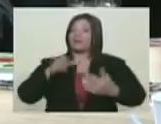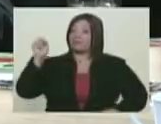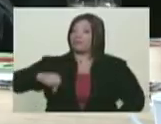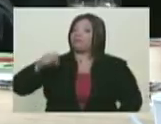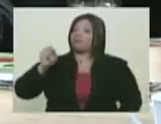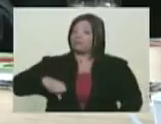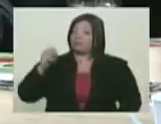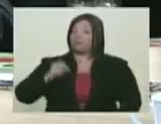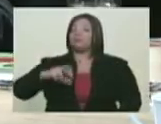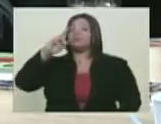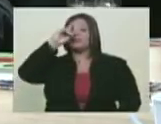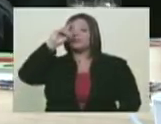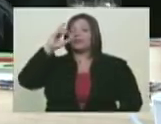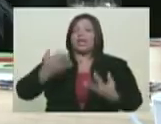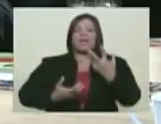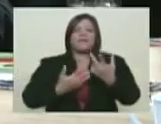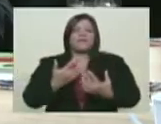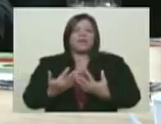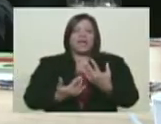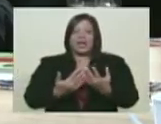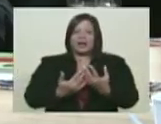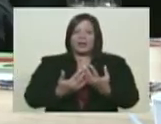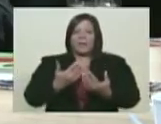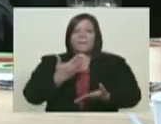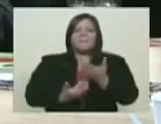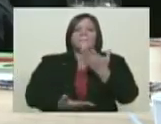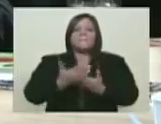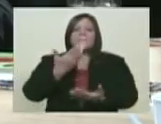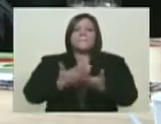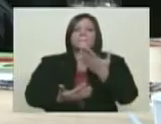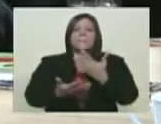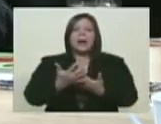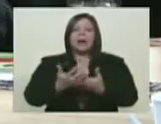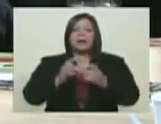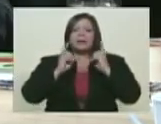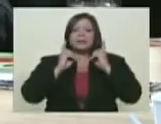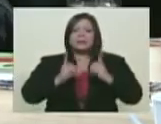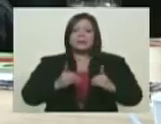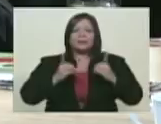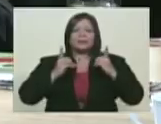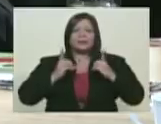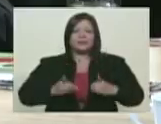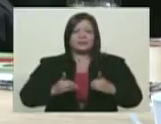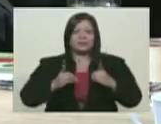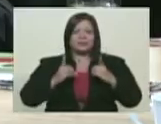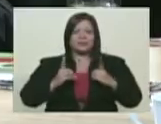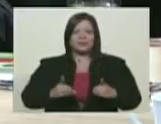duda. Y el infierno está en las manos de gente que toma decisiones